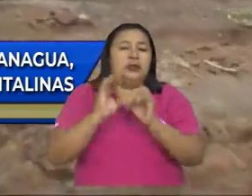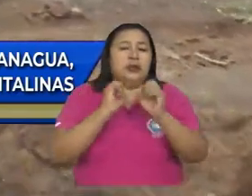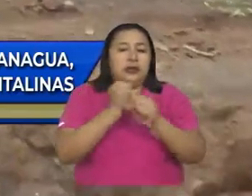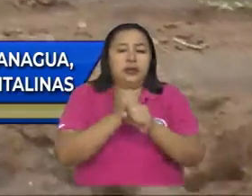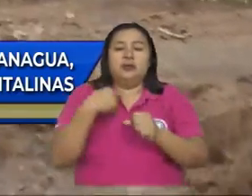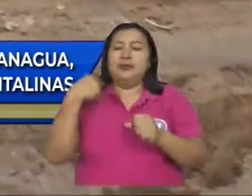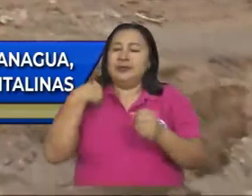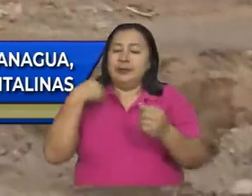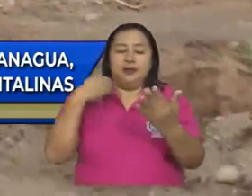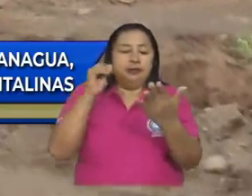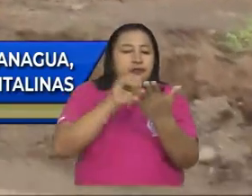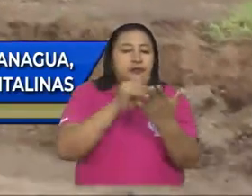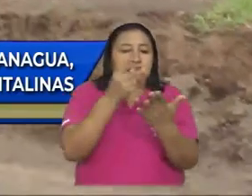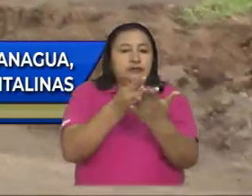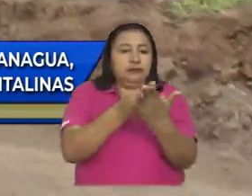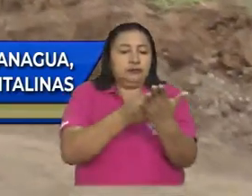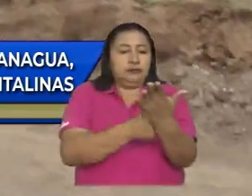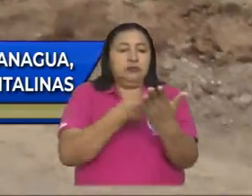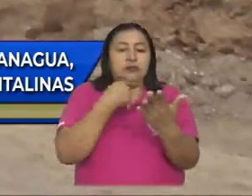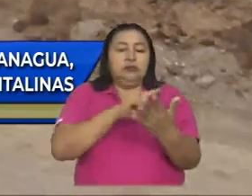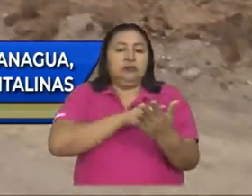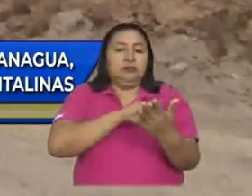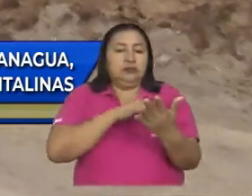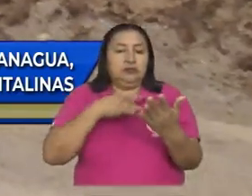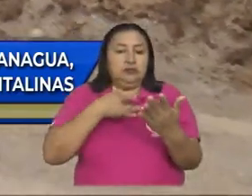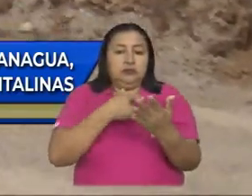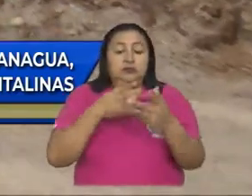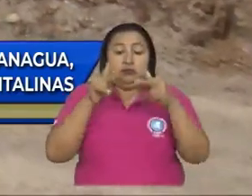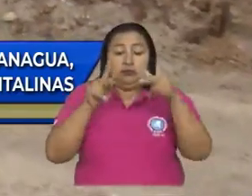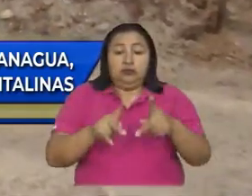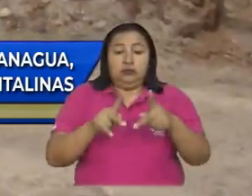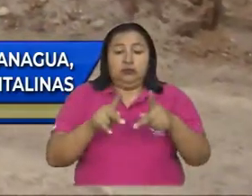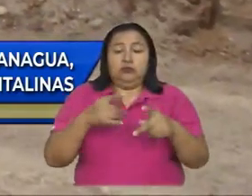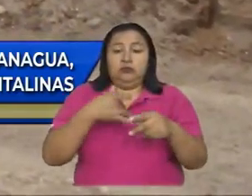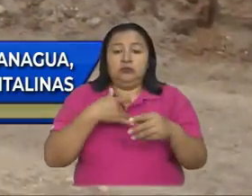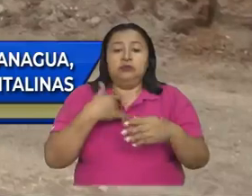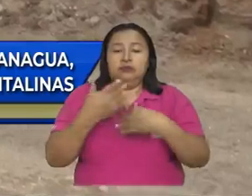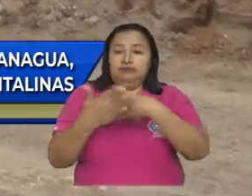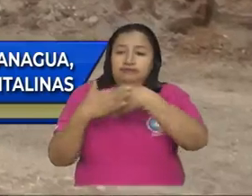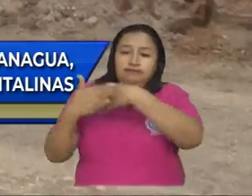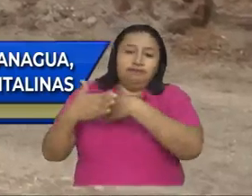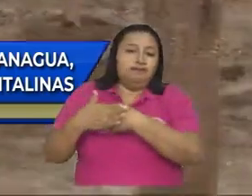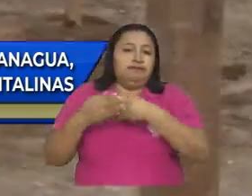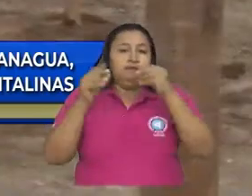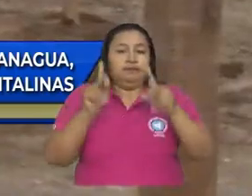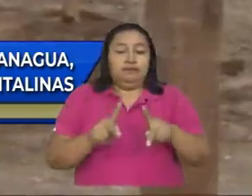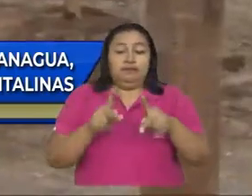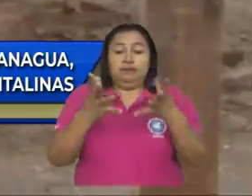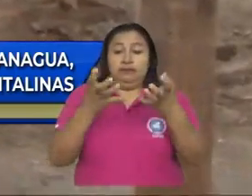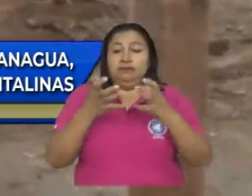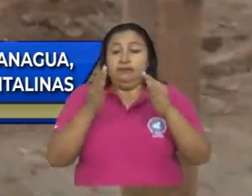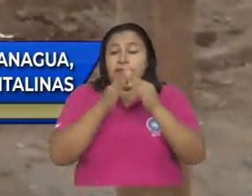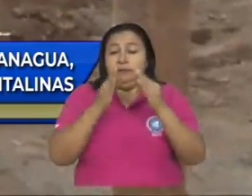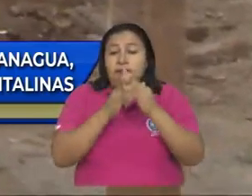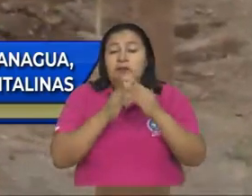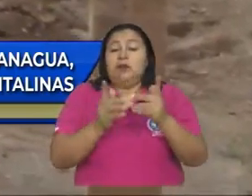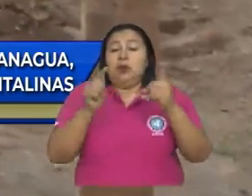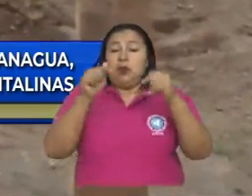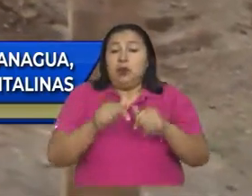nuestro presupuesto porque hay una necesidad, ¿verdad? De vivienda, de una demanda habitacional. Entonces, con